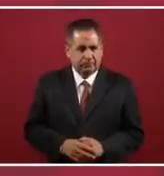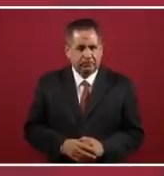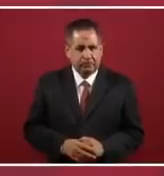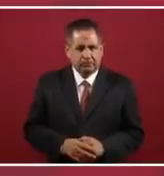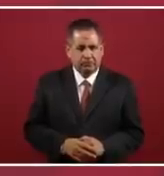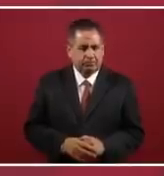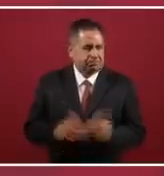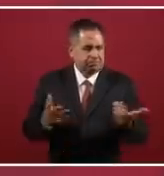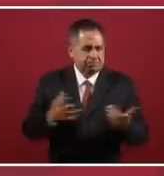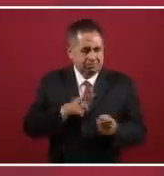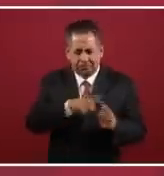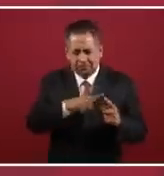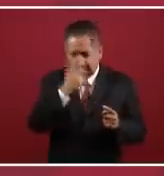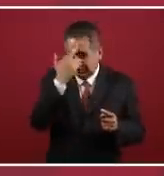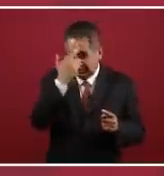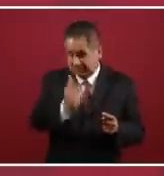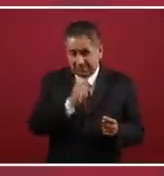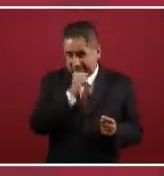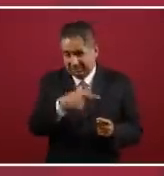irracional.